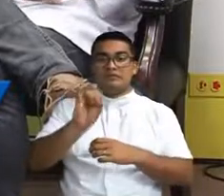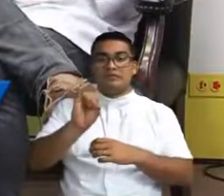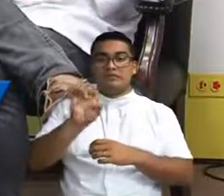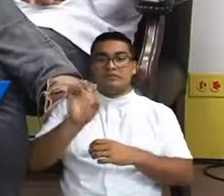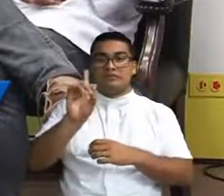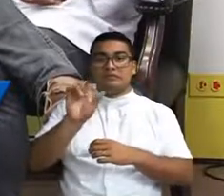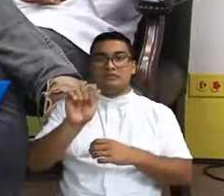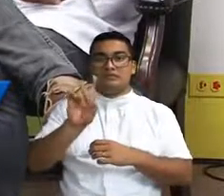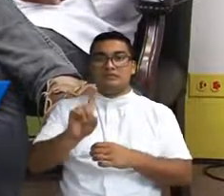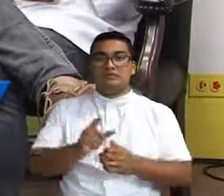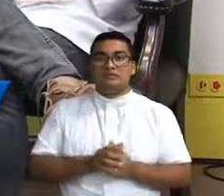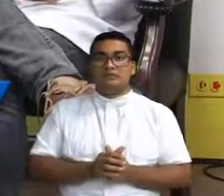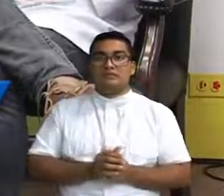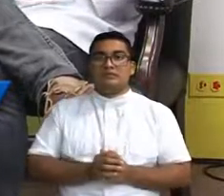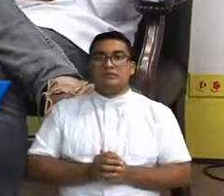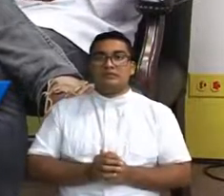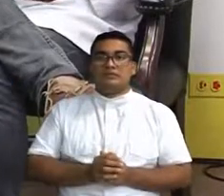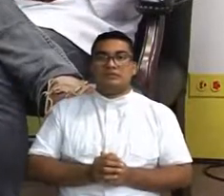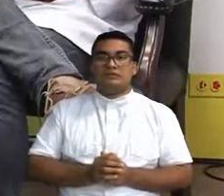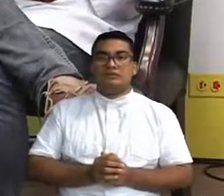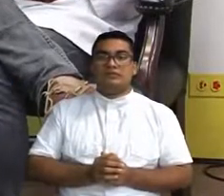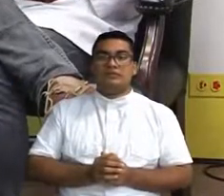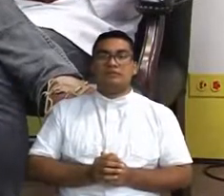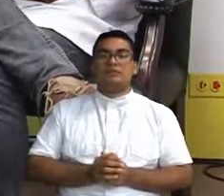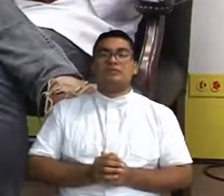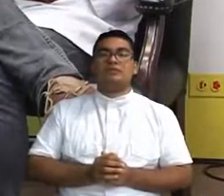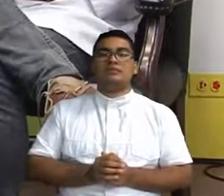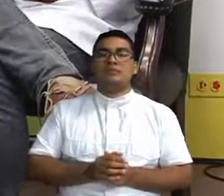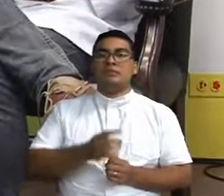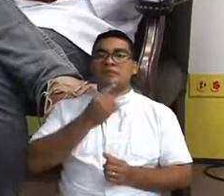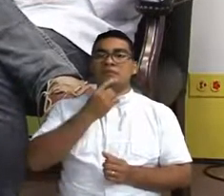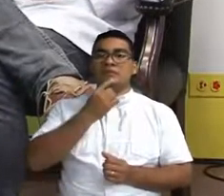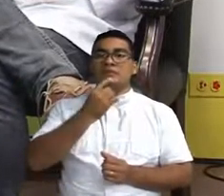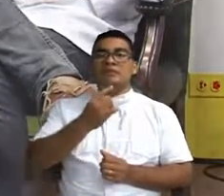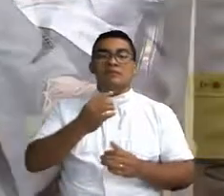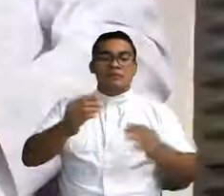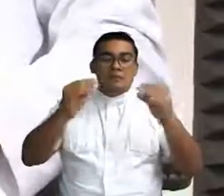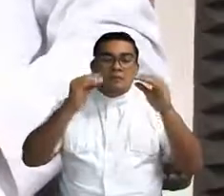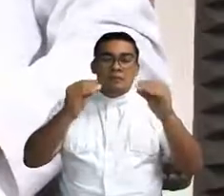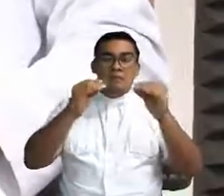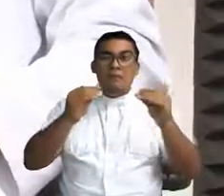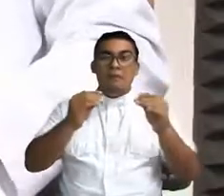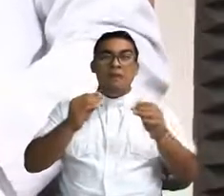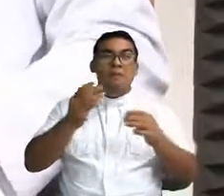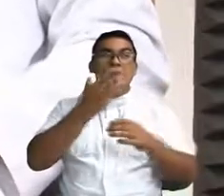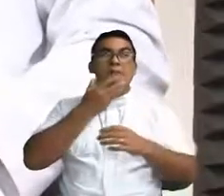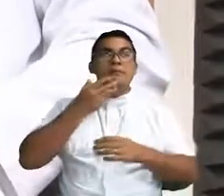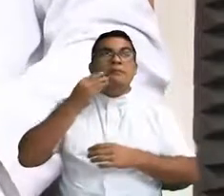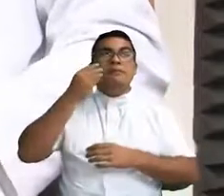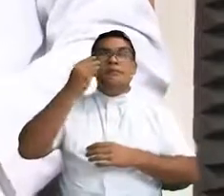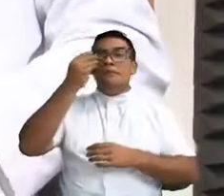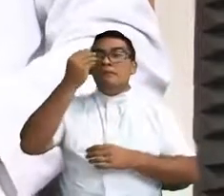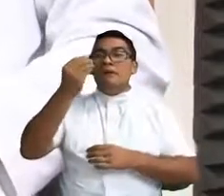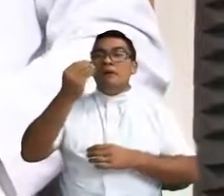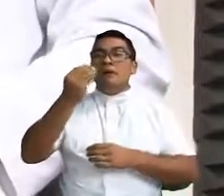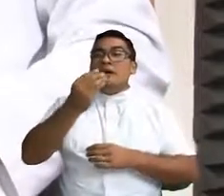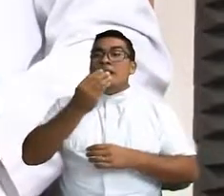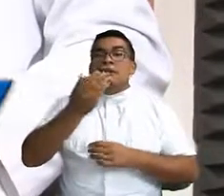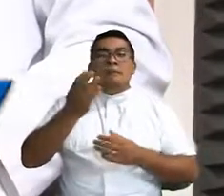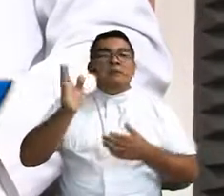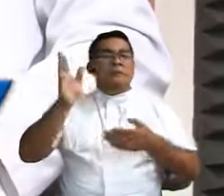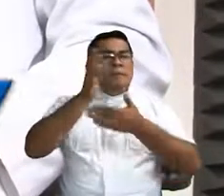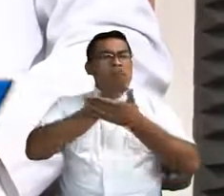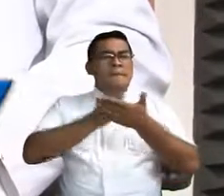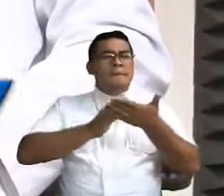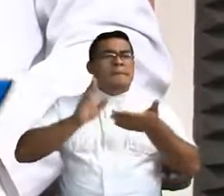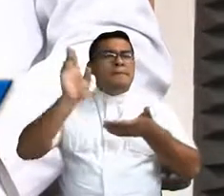Correcto. Primera respuesta, que es lo de la parte del factor educativo en adolescentes, más en etapas de universidades.